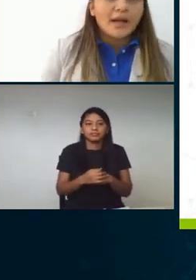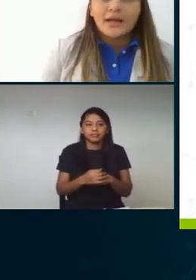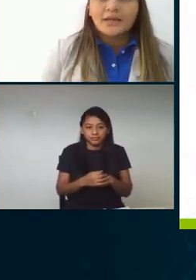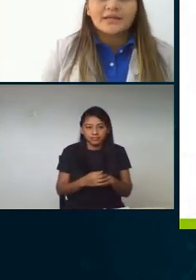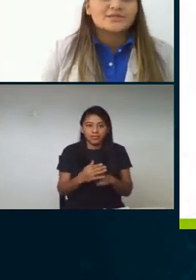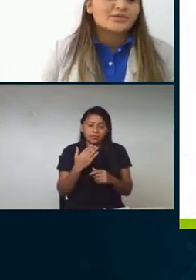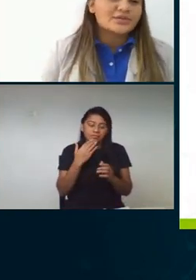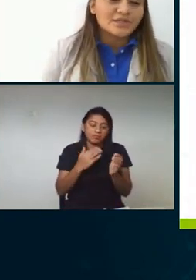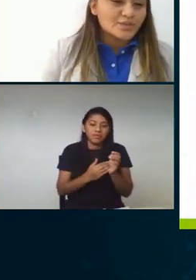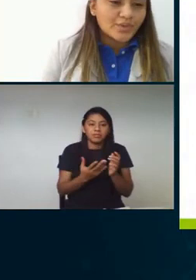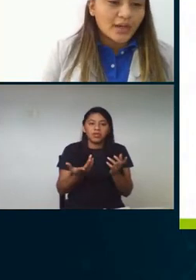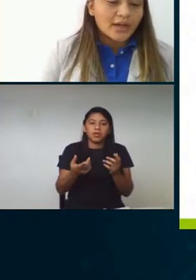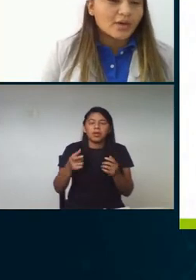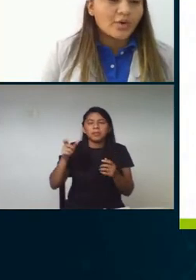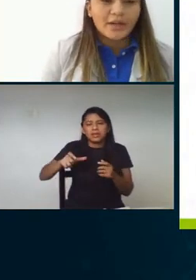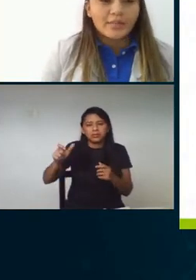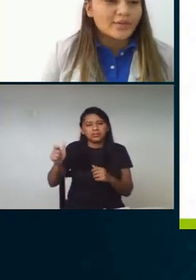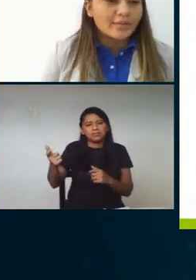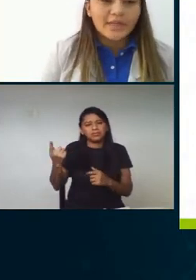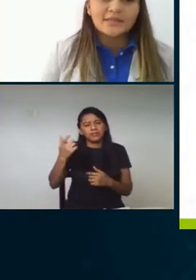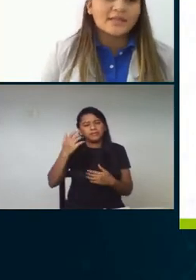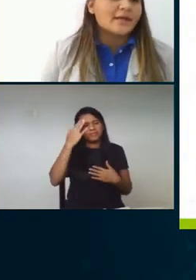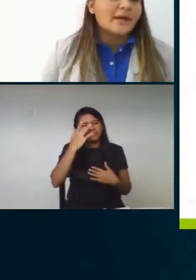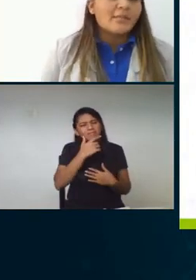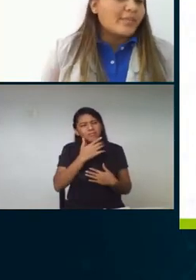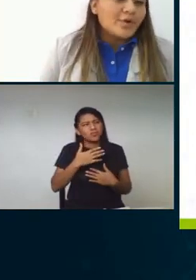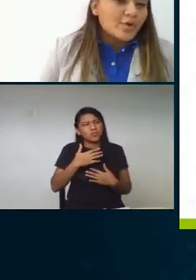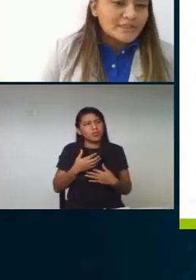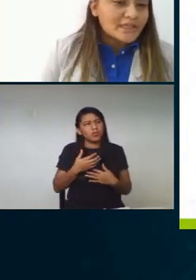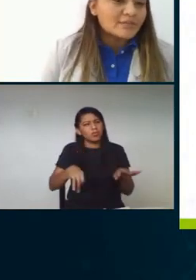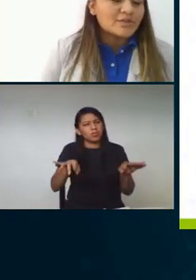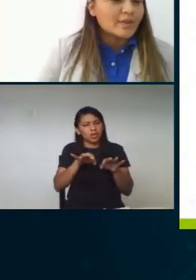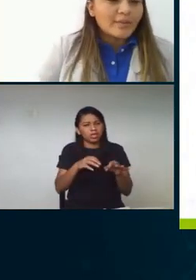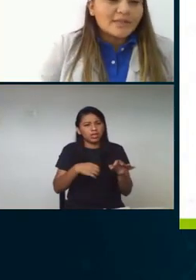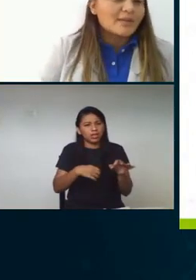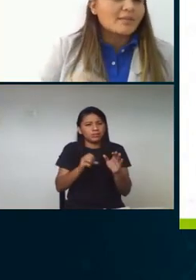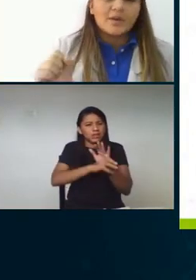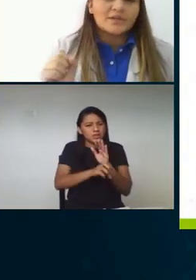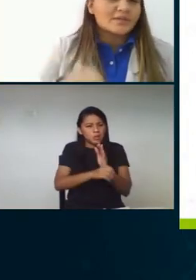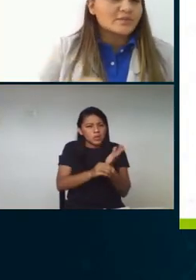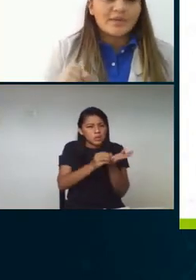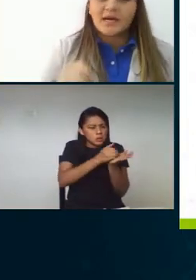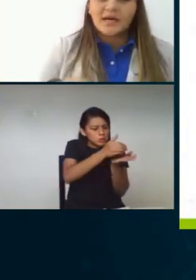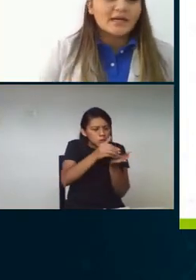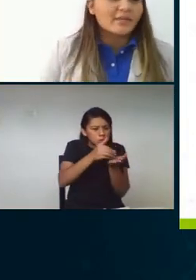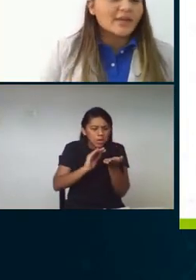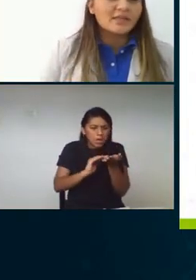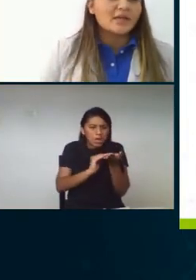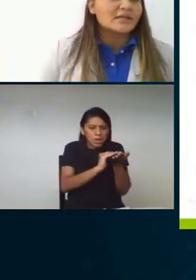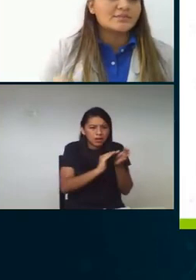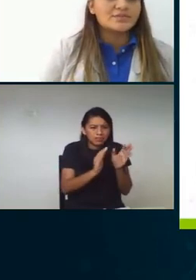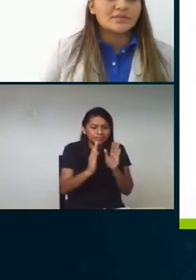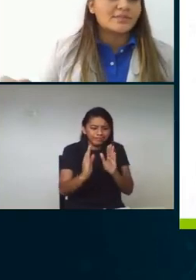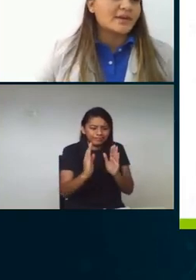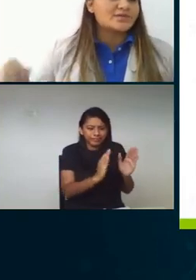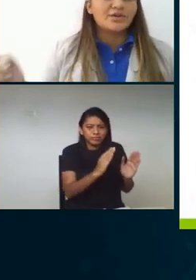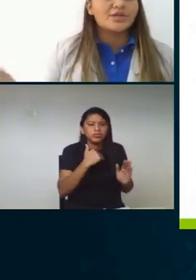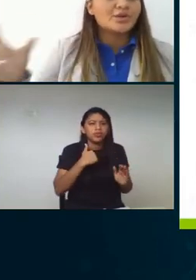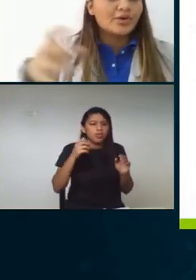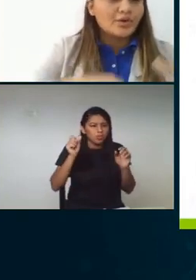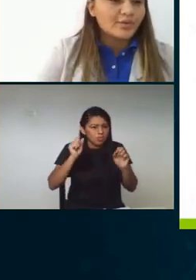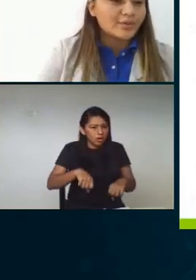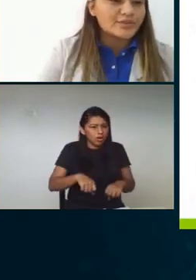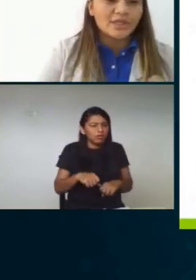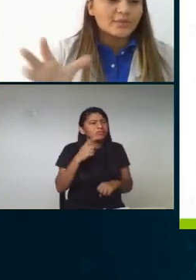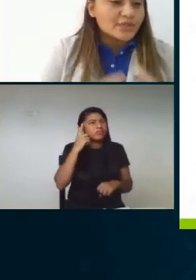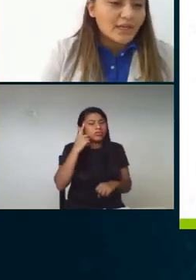a ahorrar, esto nos ayuda con el medio ambiente. No lo hacemos, simplemente lo hacemos mecánicamente, hacemos una separación